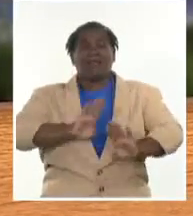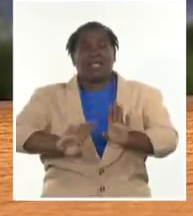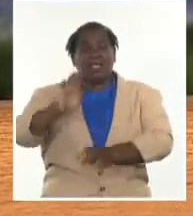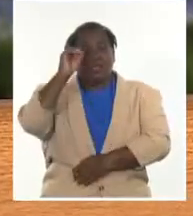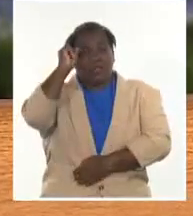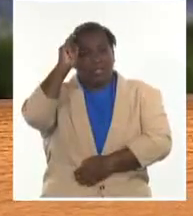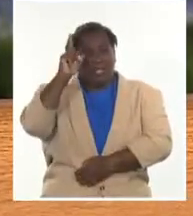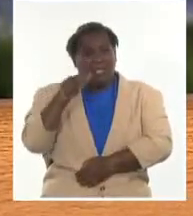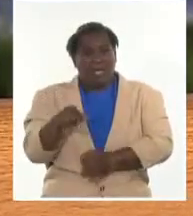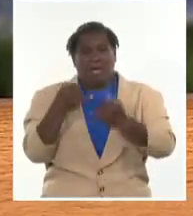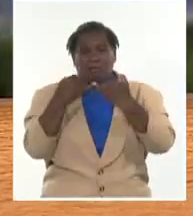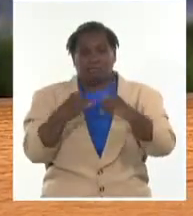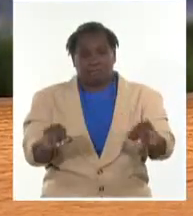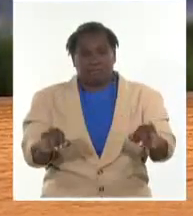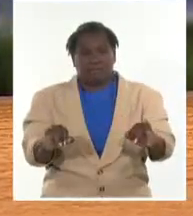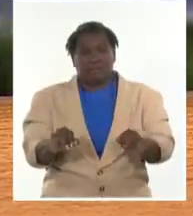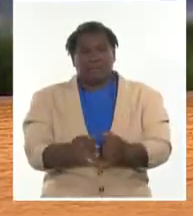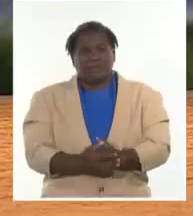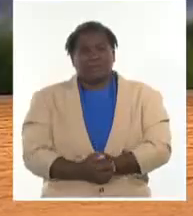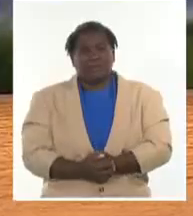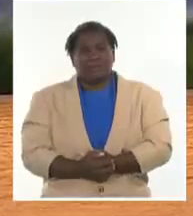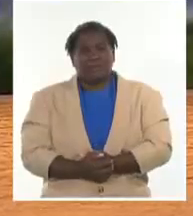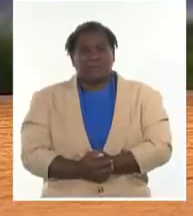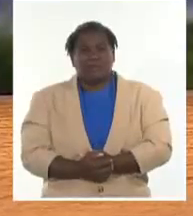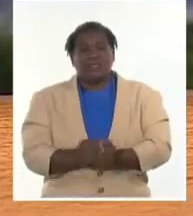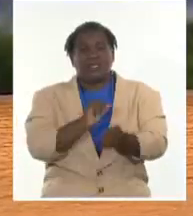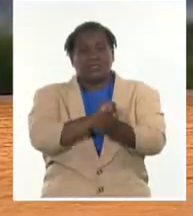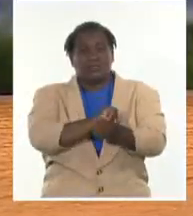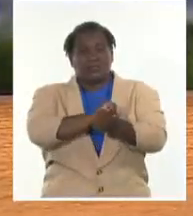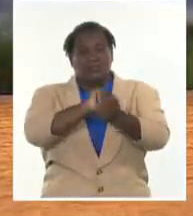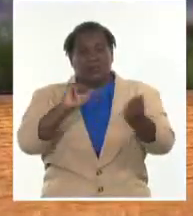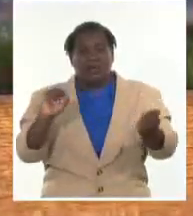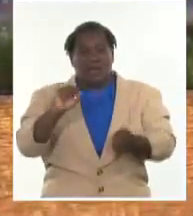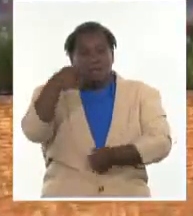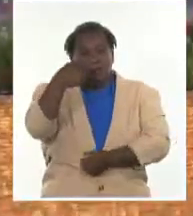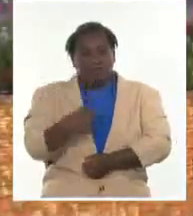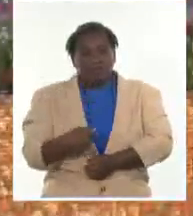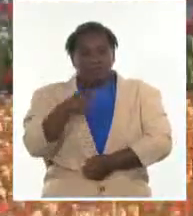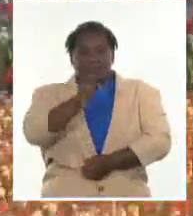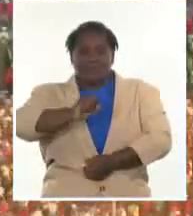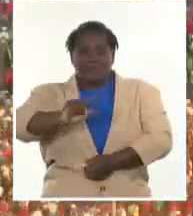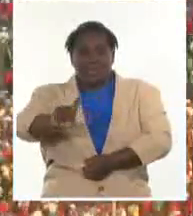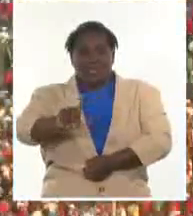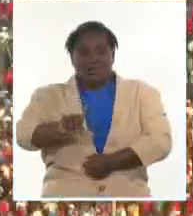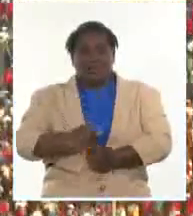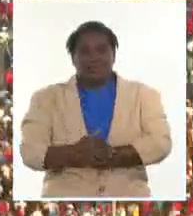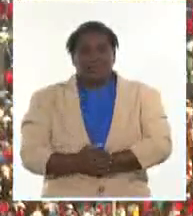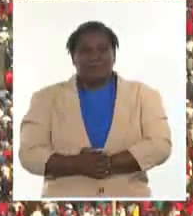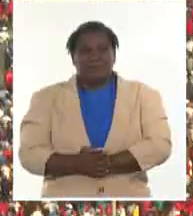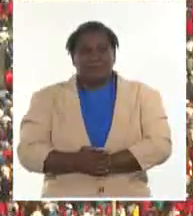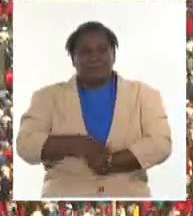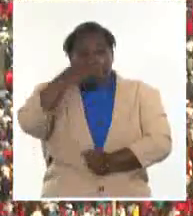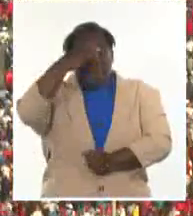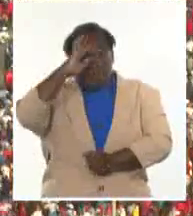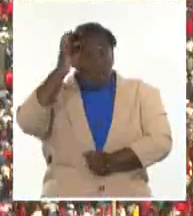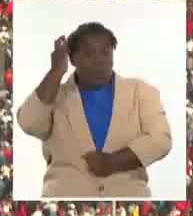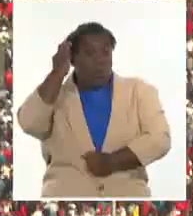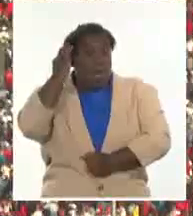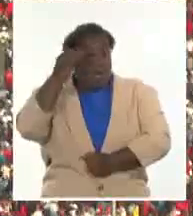de independencia, soberanía y justicia social. Cubanas y